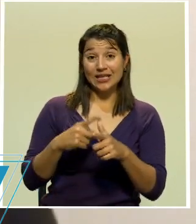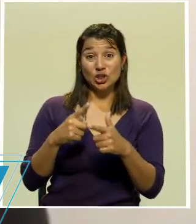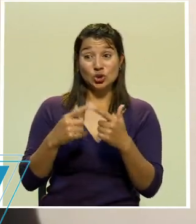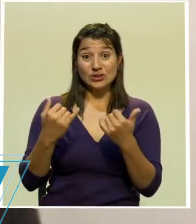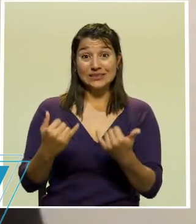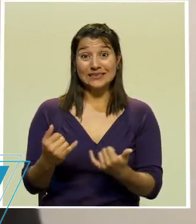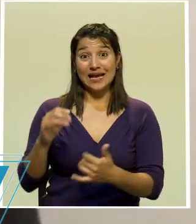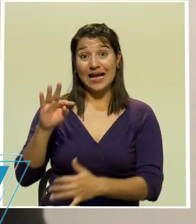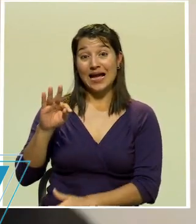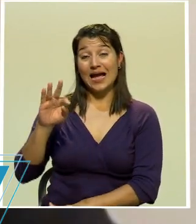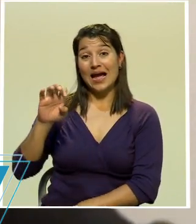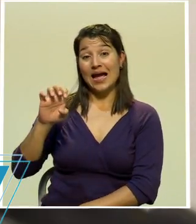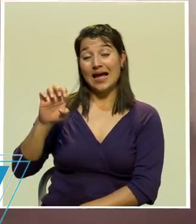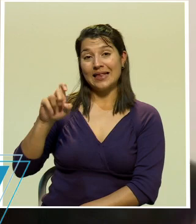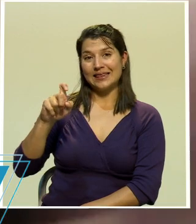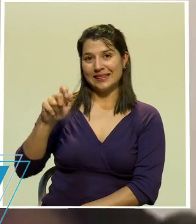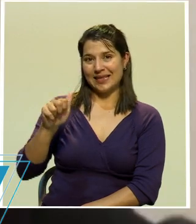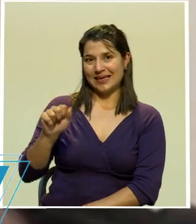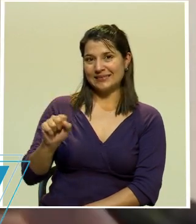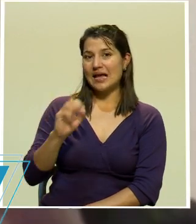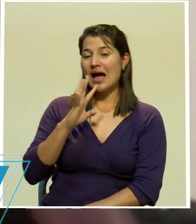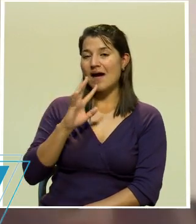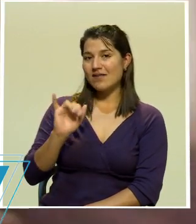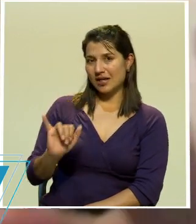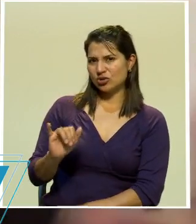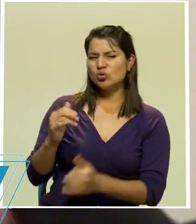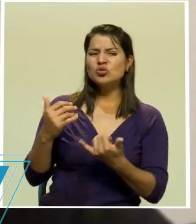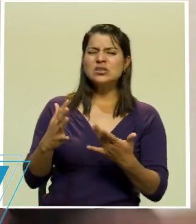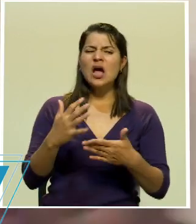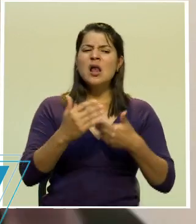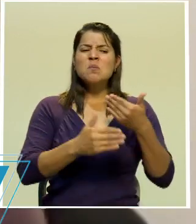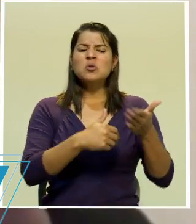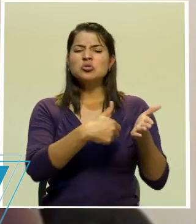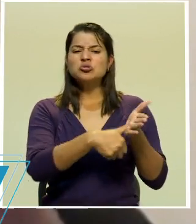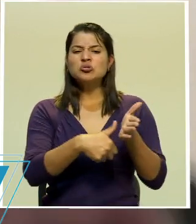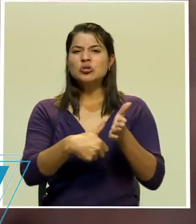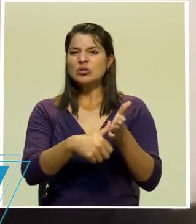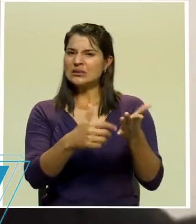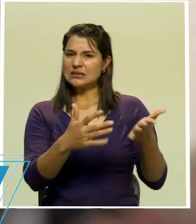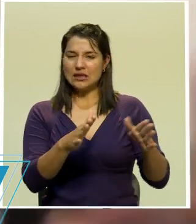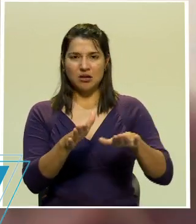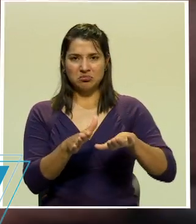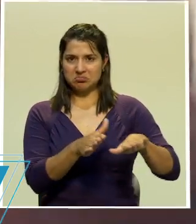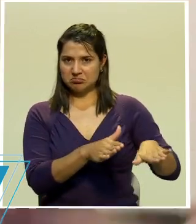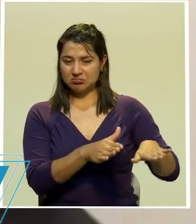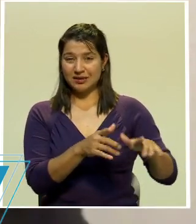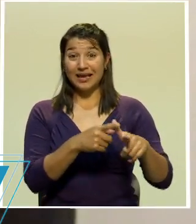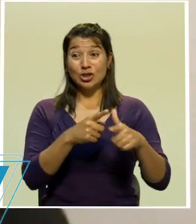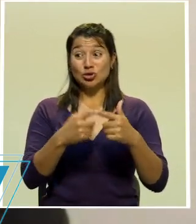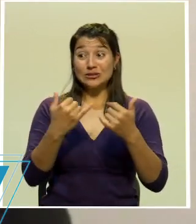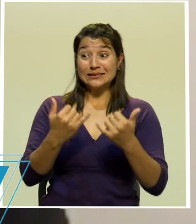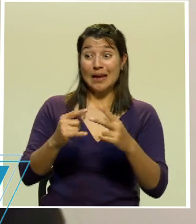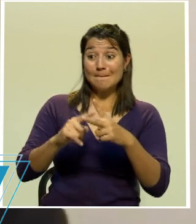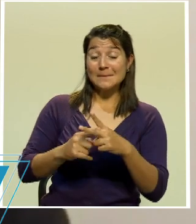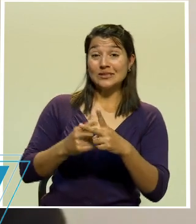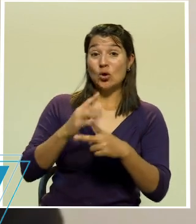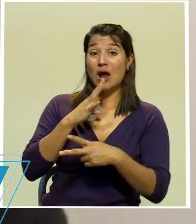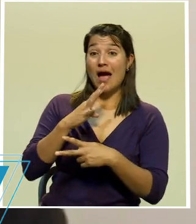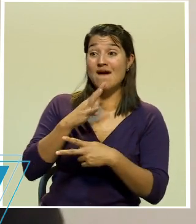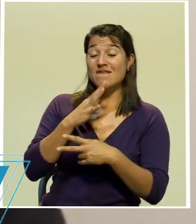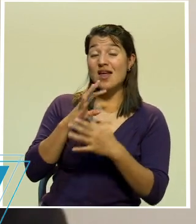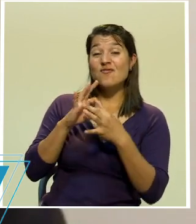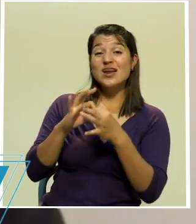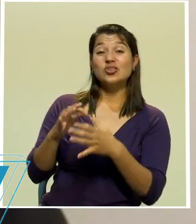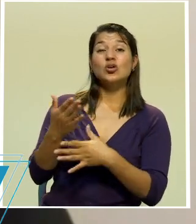Texas esa es la conversación. Ya la elección presidencial está empezando a quedar un poco detrás y entonces ya están empezando a conversarse cuáles son